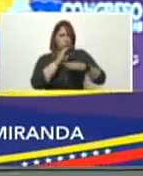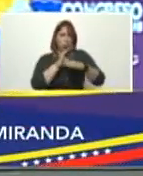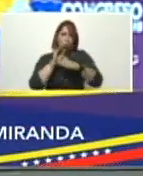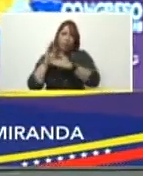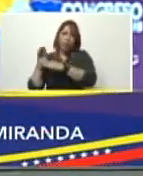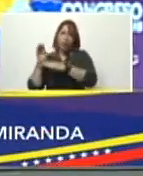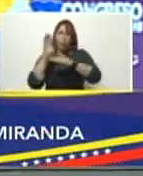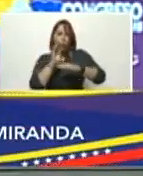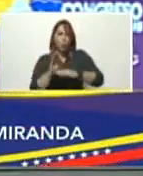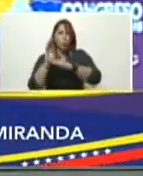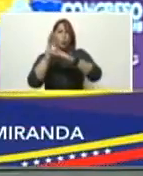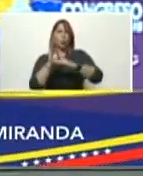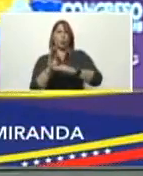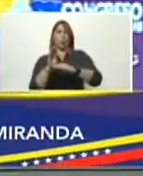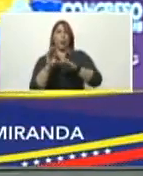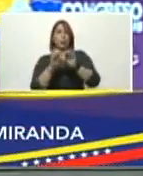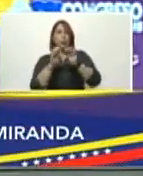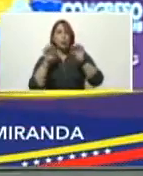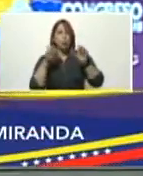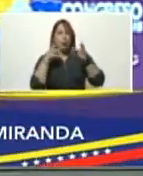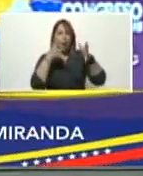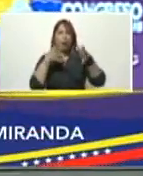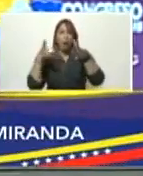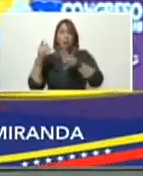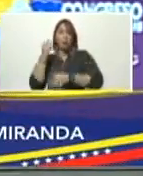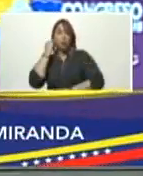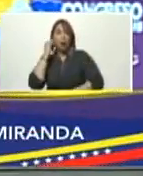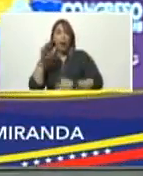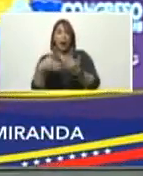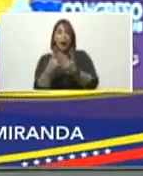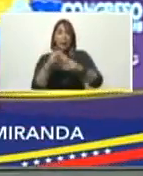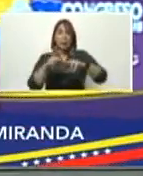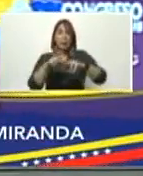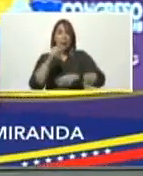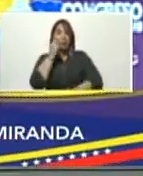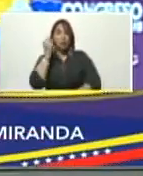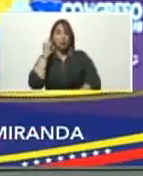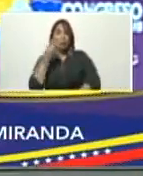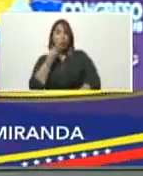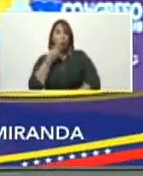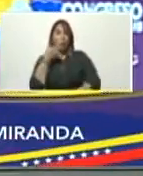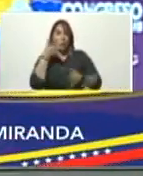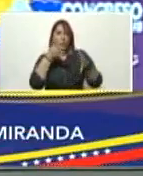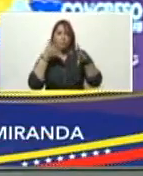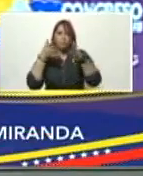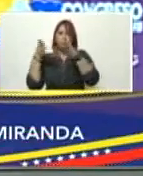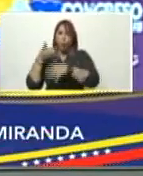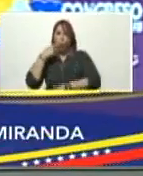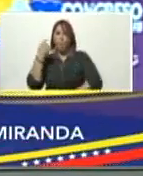de educar de la mujer hacia el niño, la niña, el joven, el hombre.